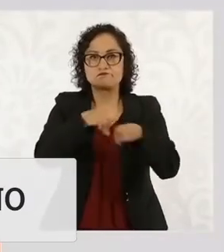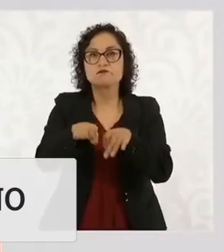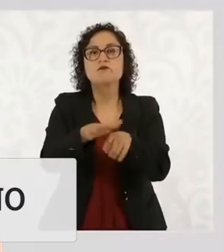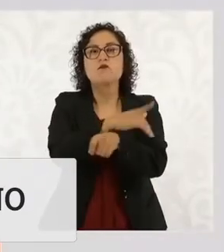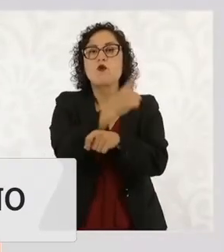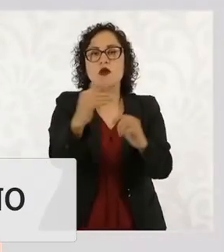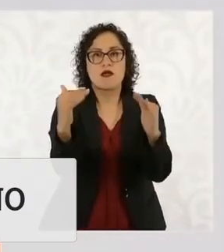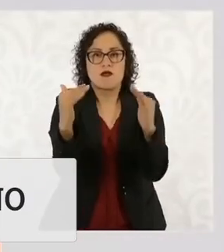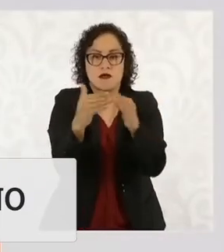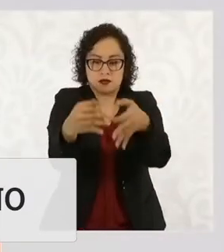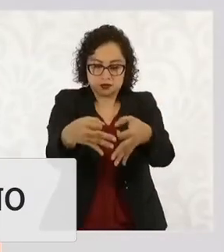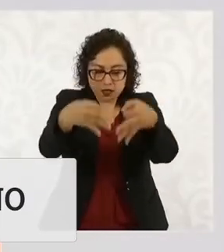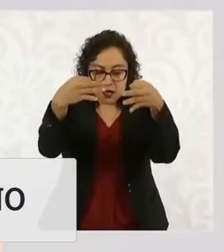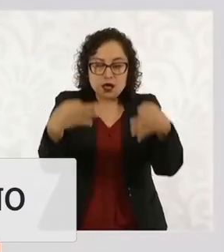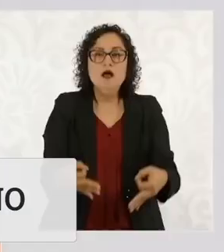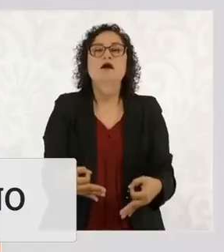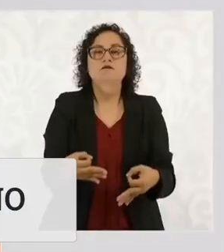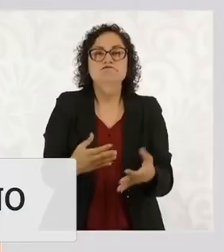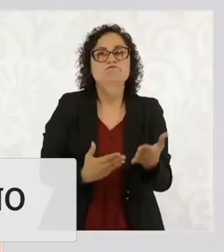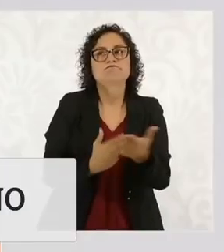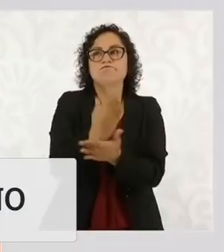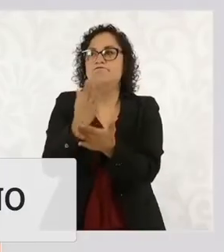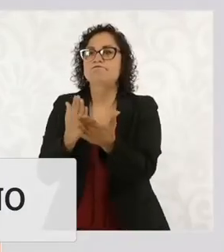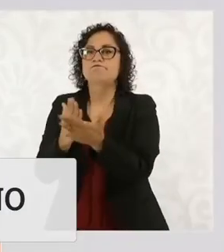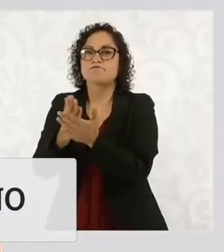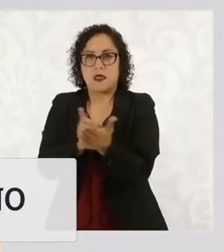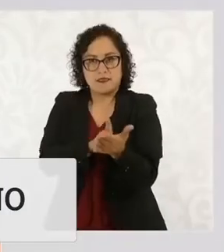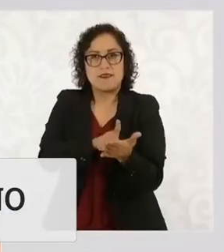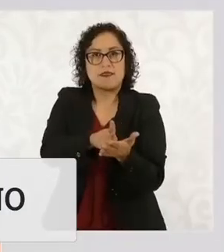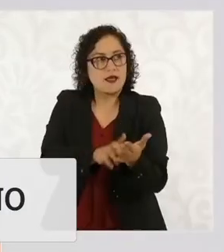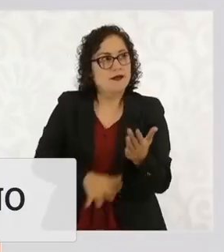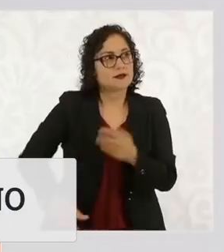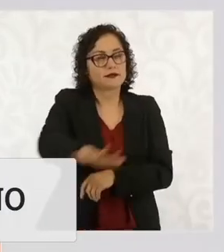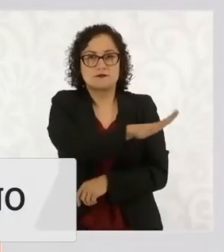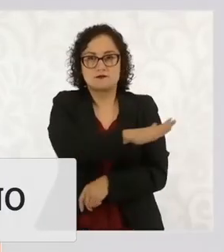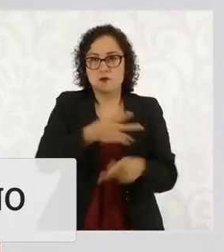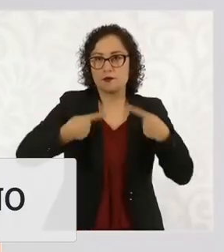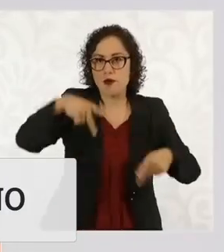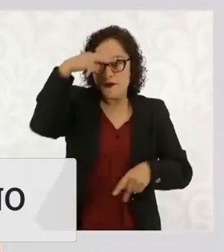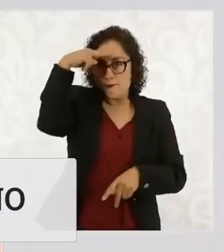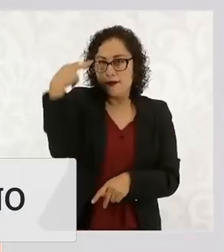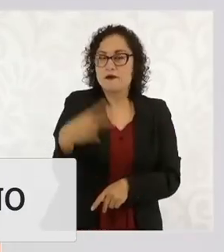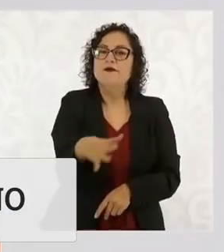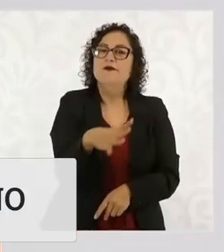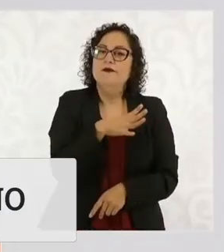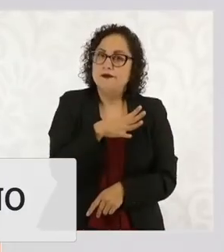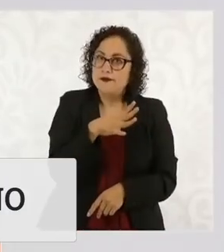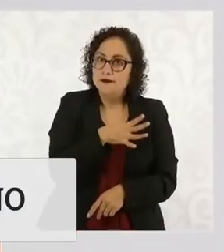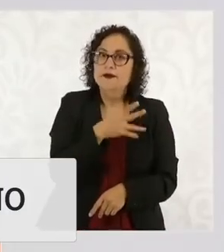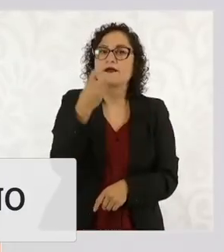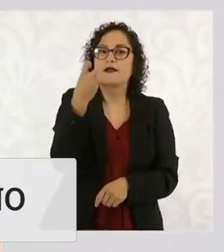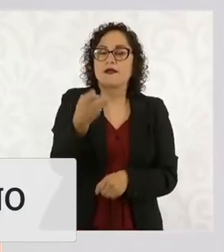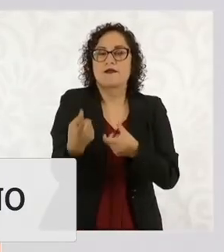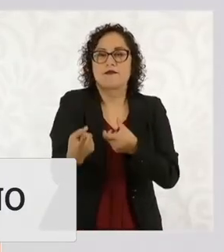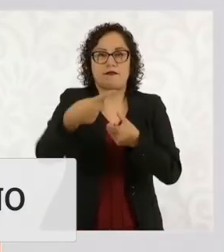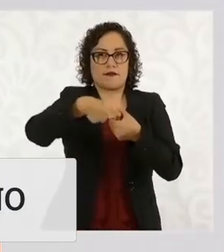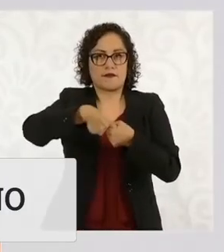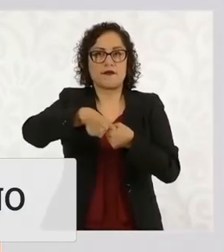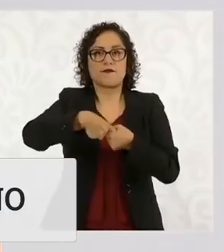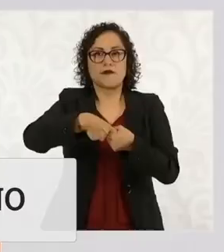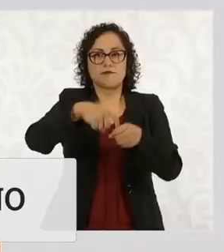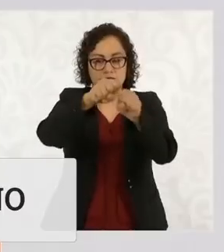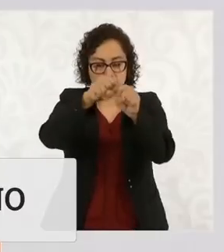vivienda digna es un derecho del pueblo de México y forma parte del gran sistema de bienestar